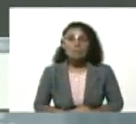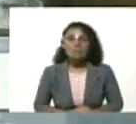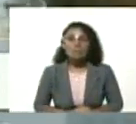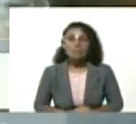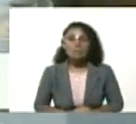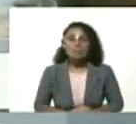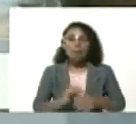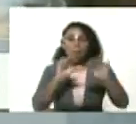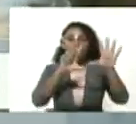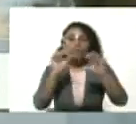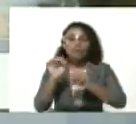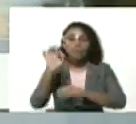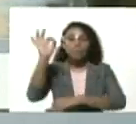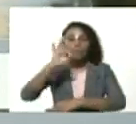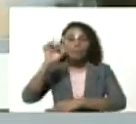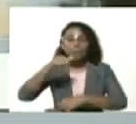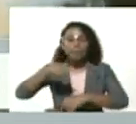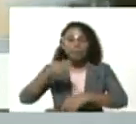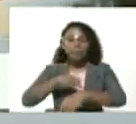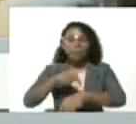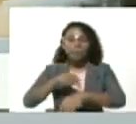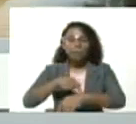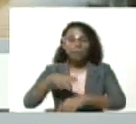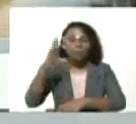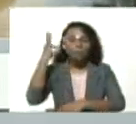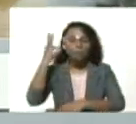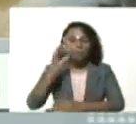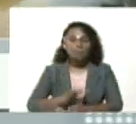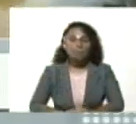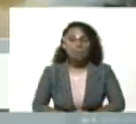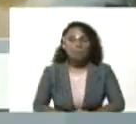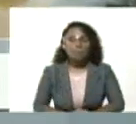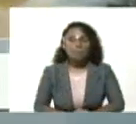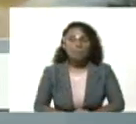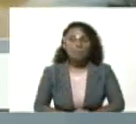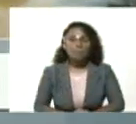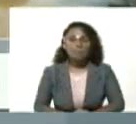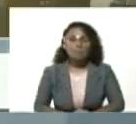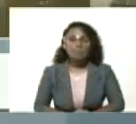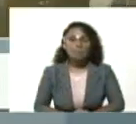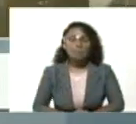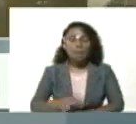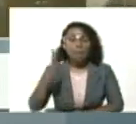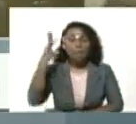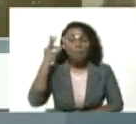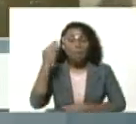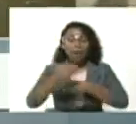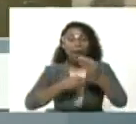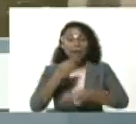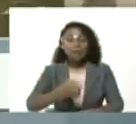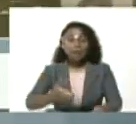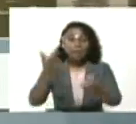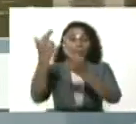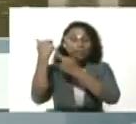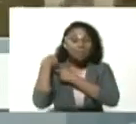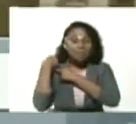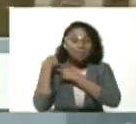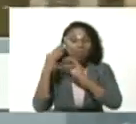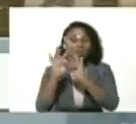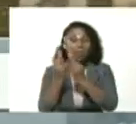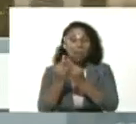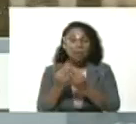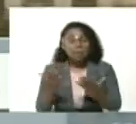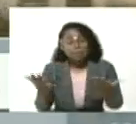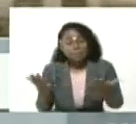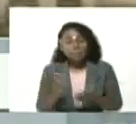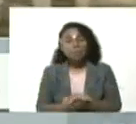el 80% en este momento son mujeres. La mujer que lleva a la familia,